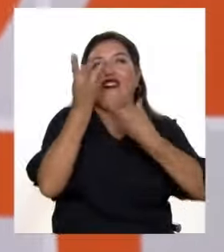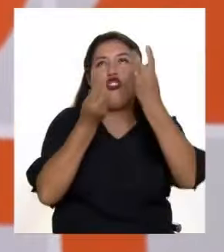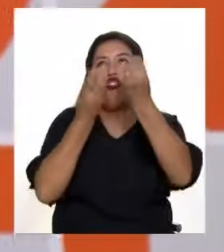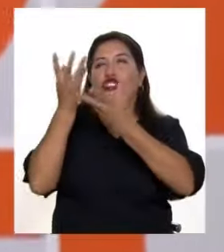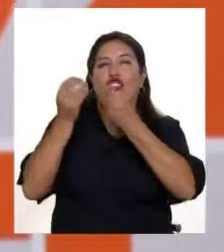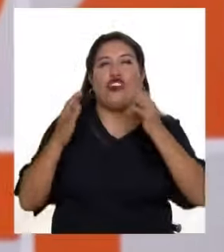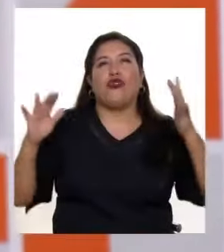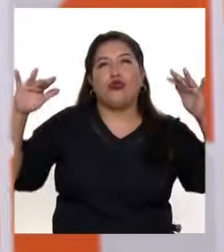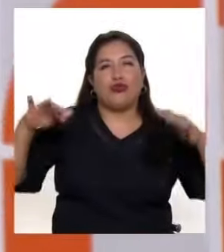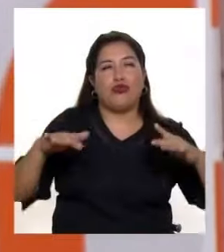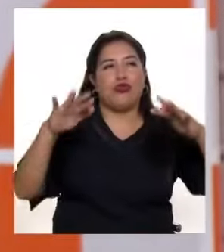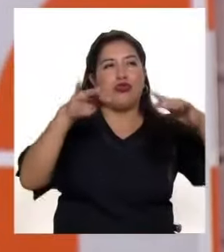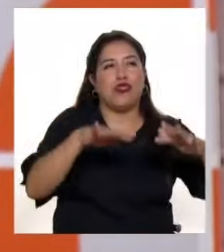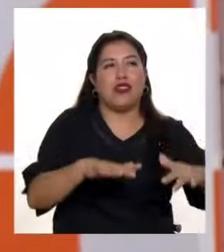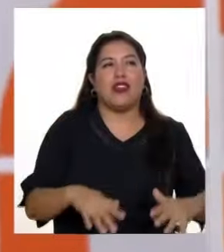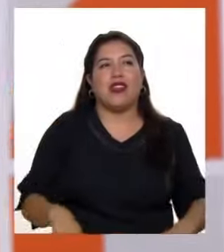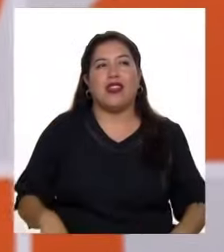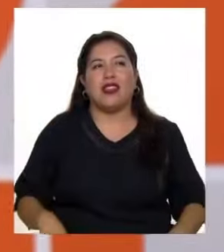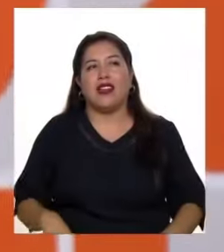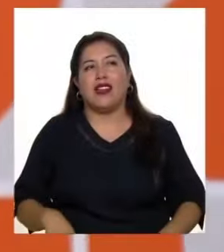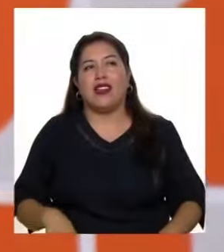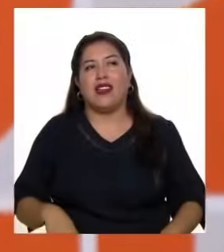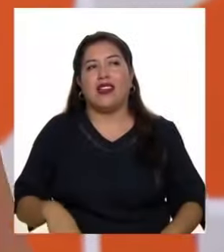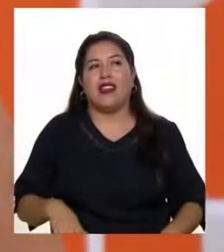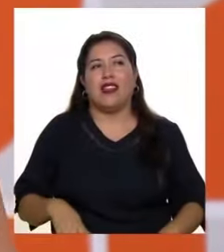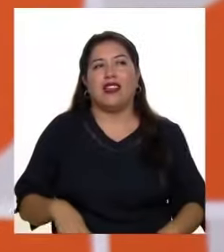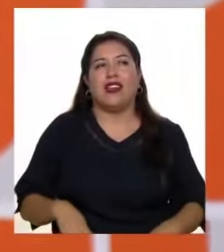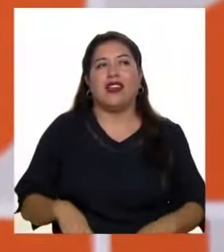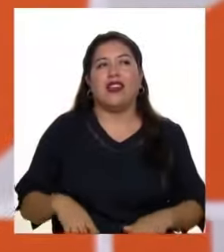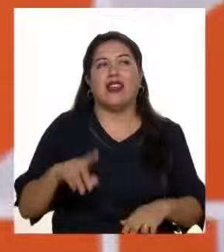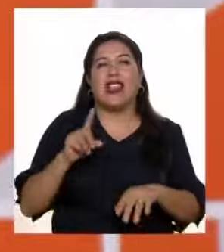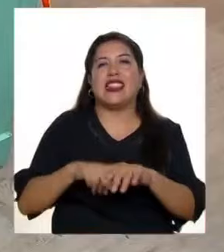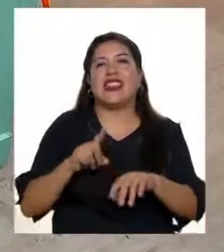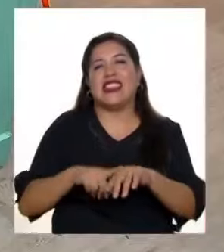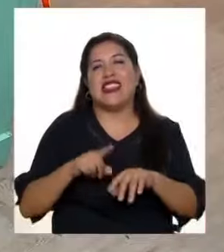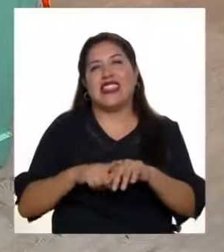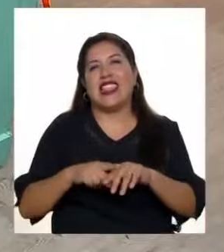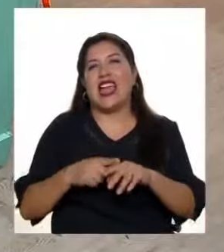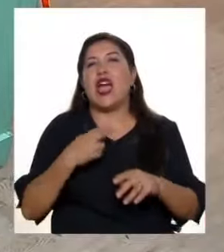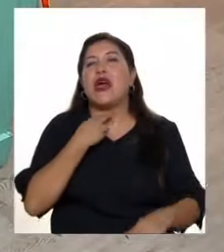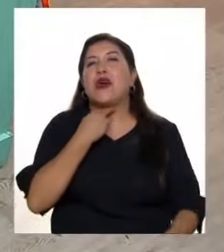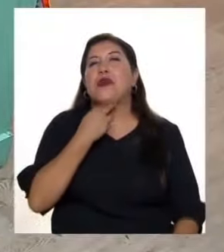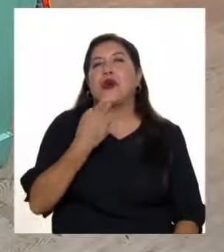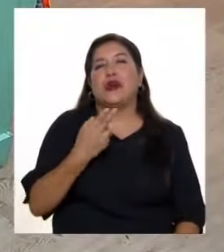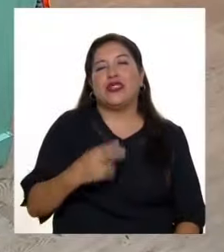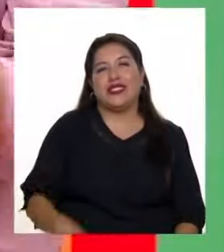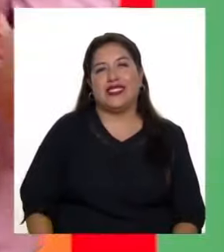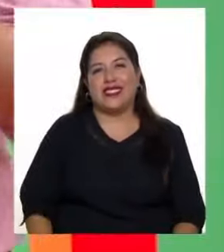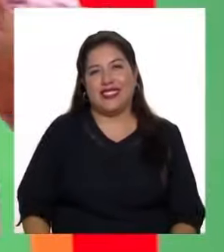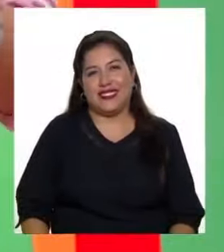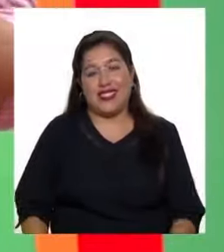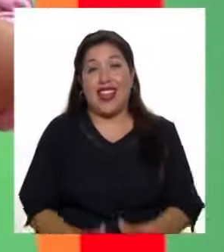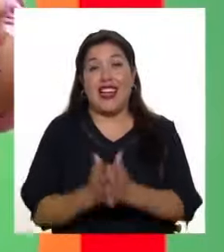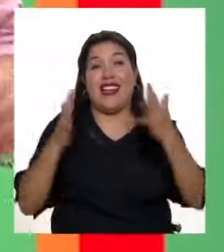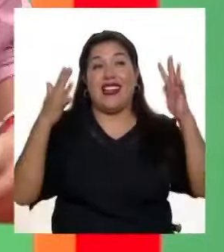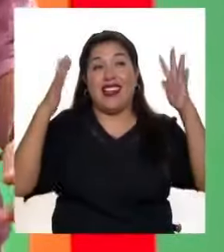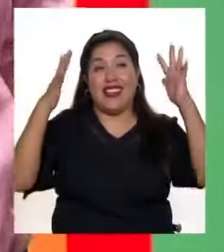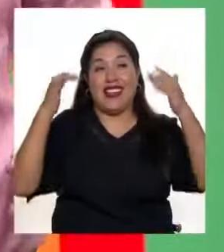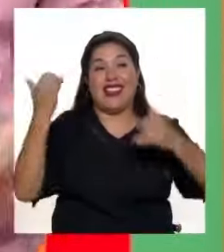flor. Y al final, el tiempo y mi voz. Es algo así. El coro. ¡Qué lindo! Con eso nos vamos